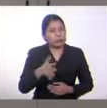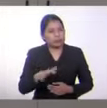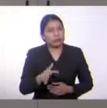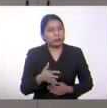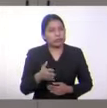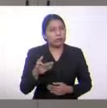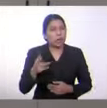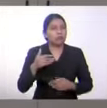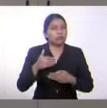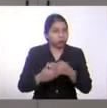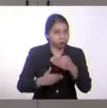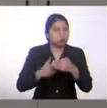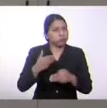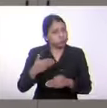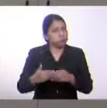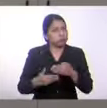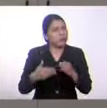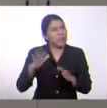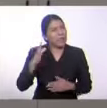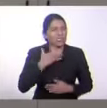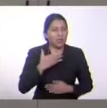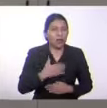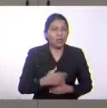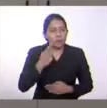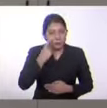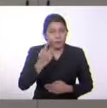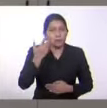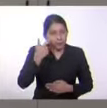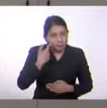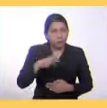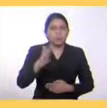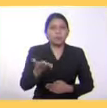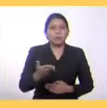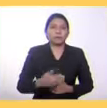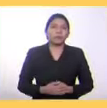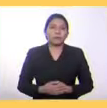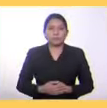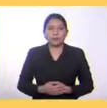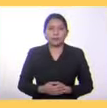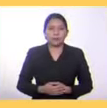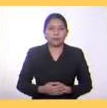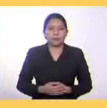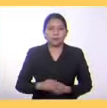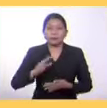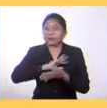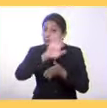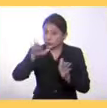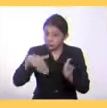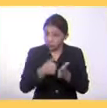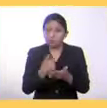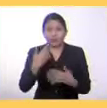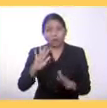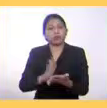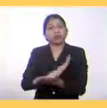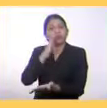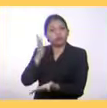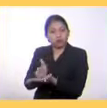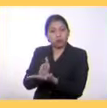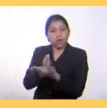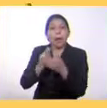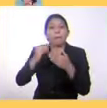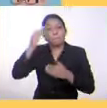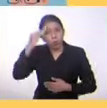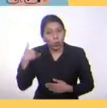que es un proceso más complejo. Veamos algunos ejemplos. Todos habrán llegado,